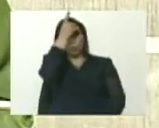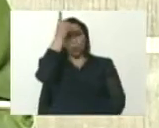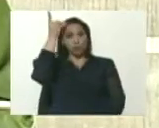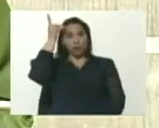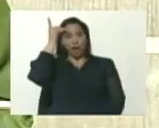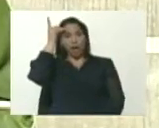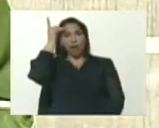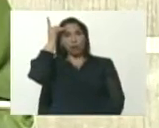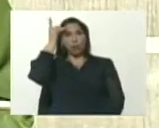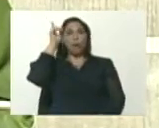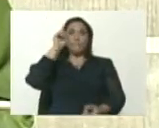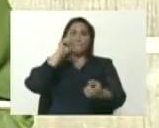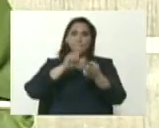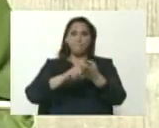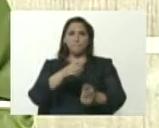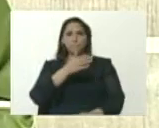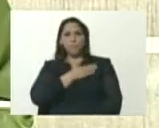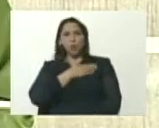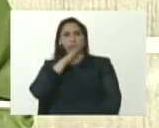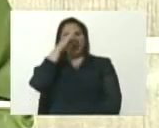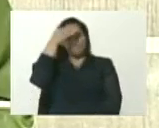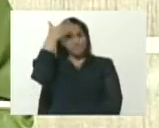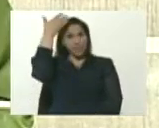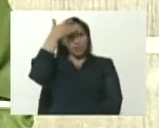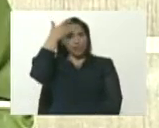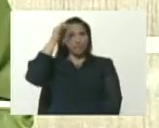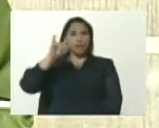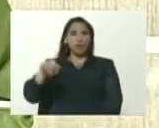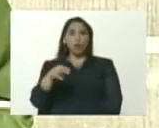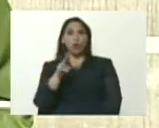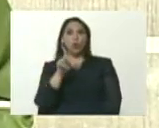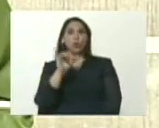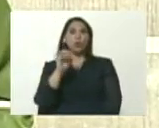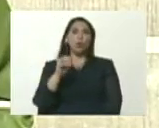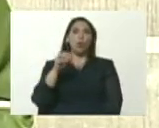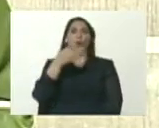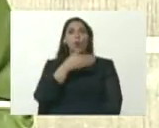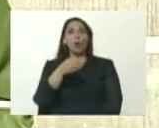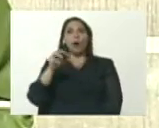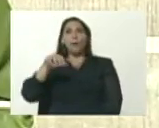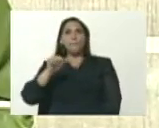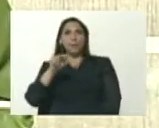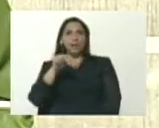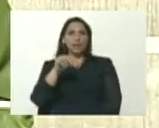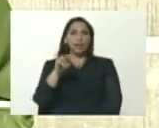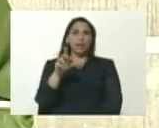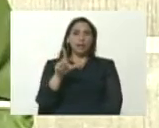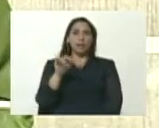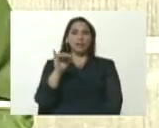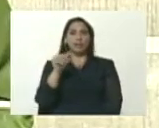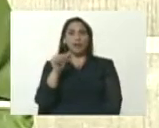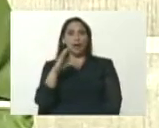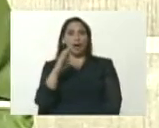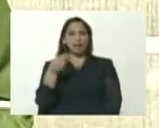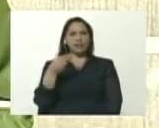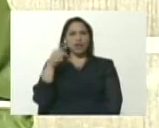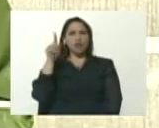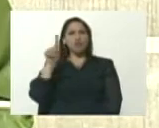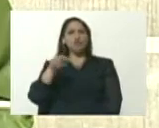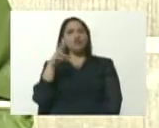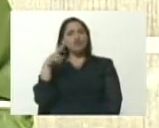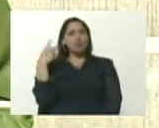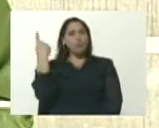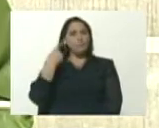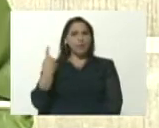Cilia, Mervin, Julio César, Amelias, Jesús Faría, Robetza, desarrollar el